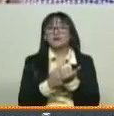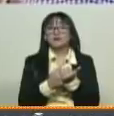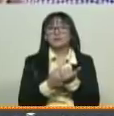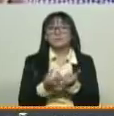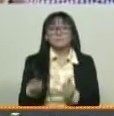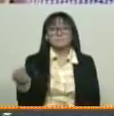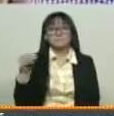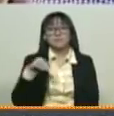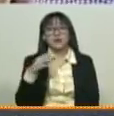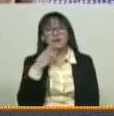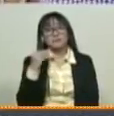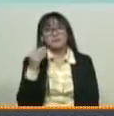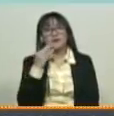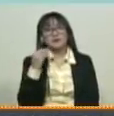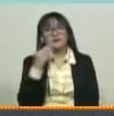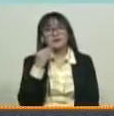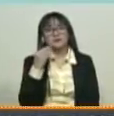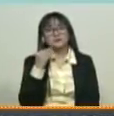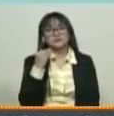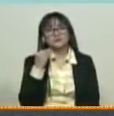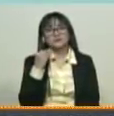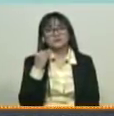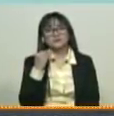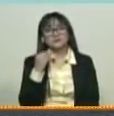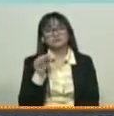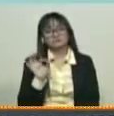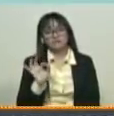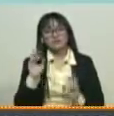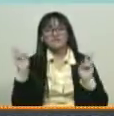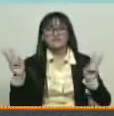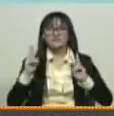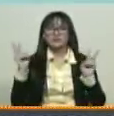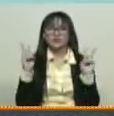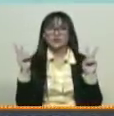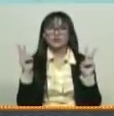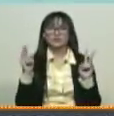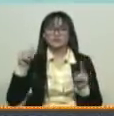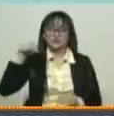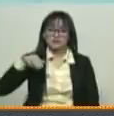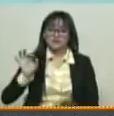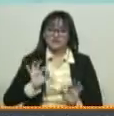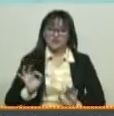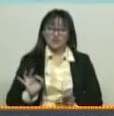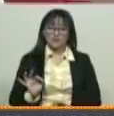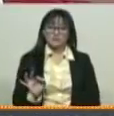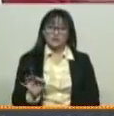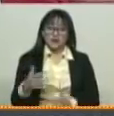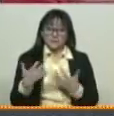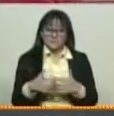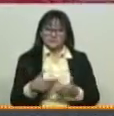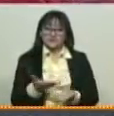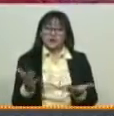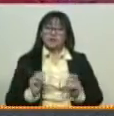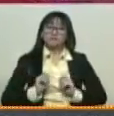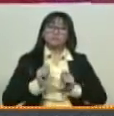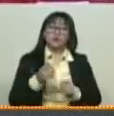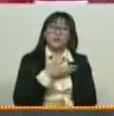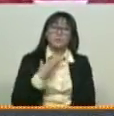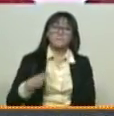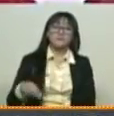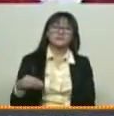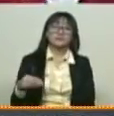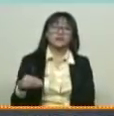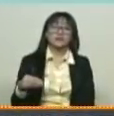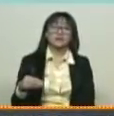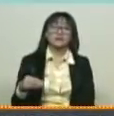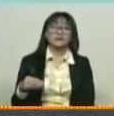sumar experiencias que son victoriosas en este camino. Y desde la red de empresarios se le va a entregar al presidente y a